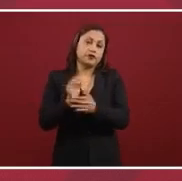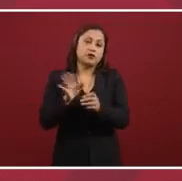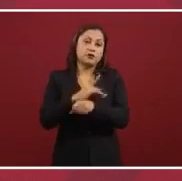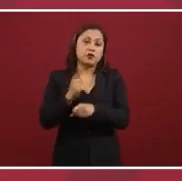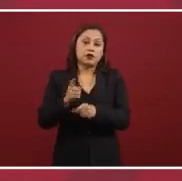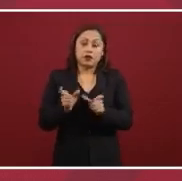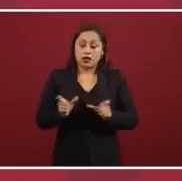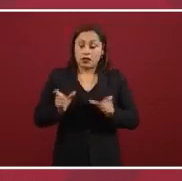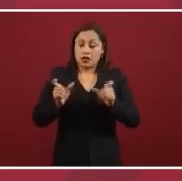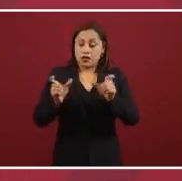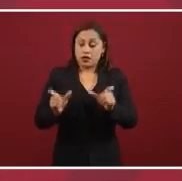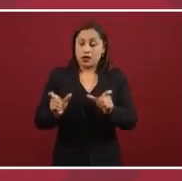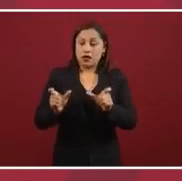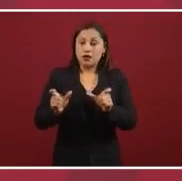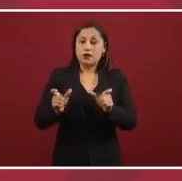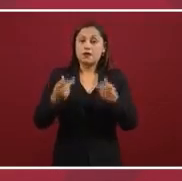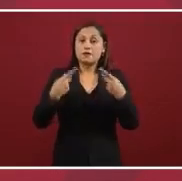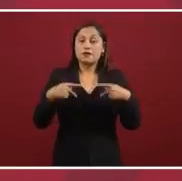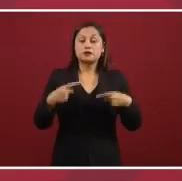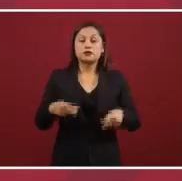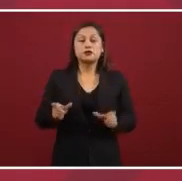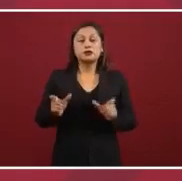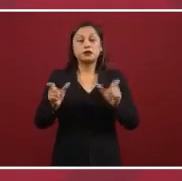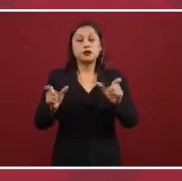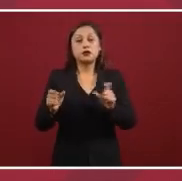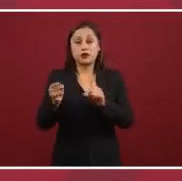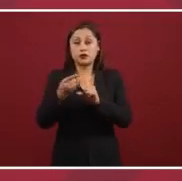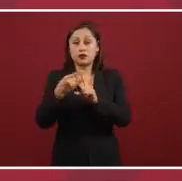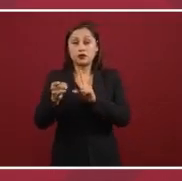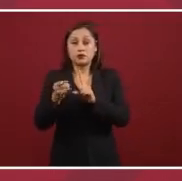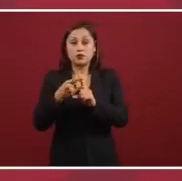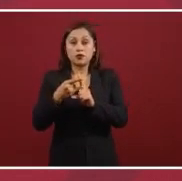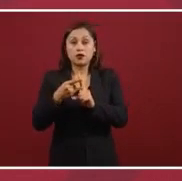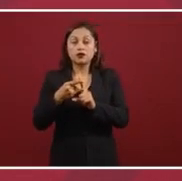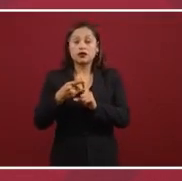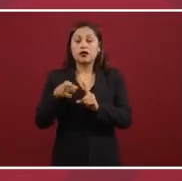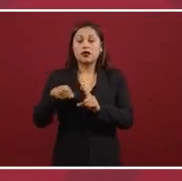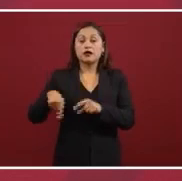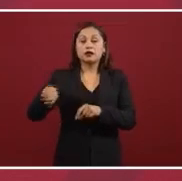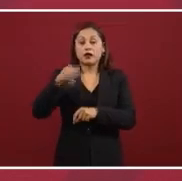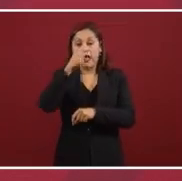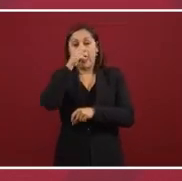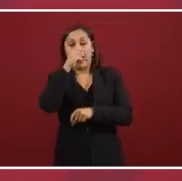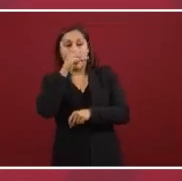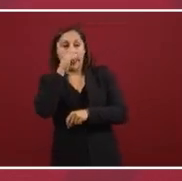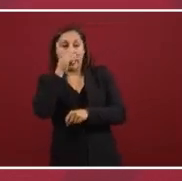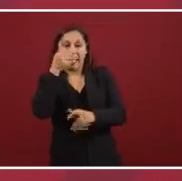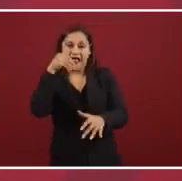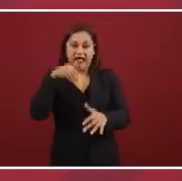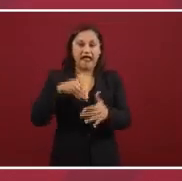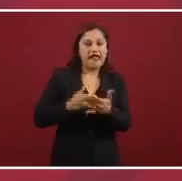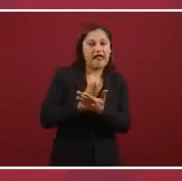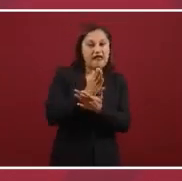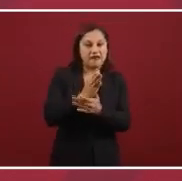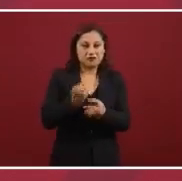había una amenaza de que entraran por la fuerza, estaban